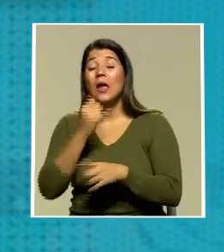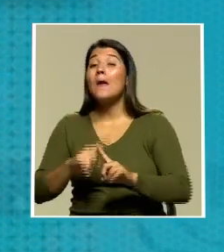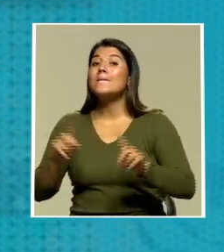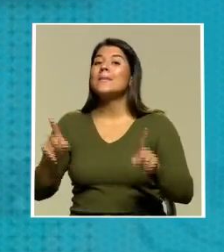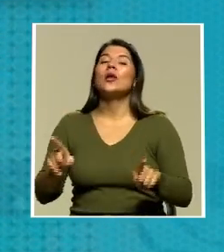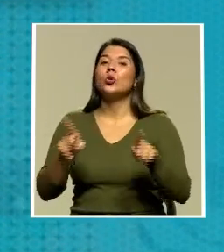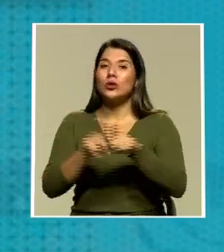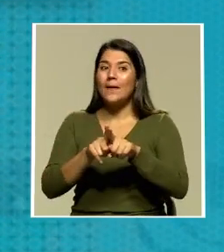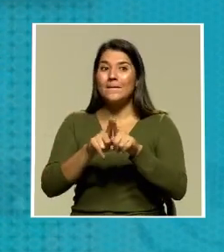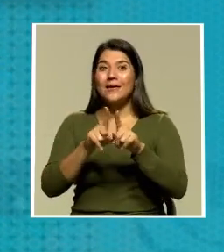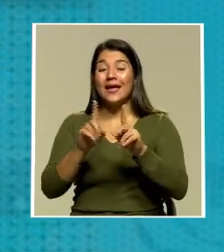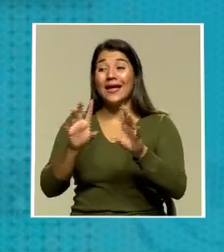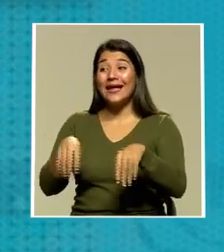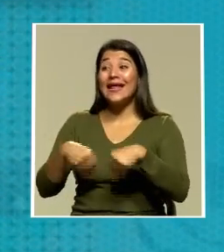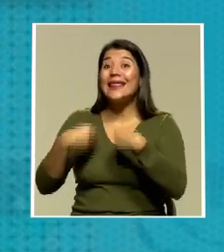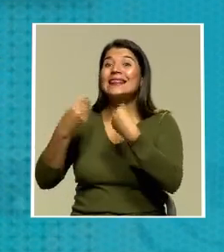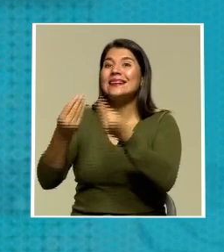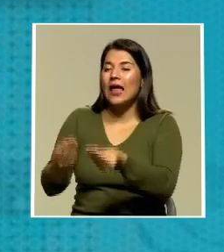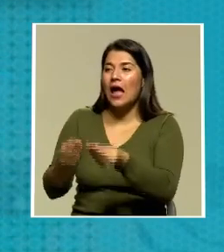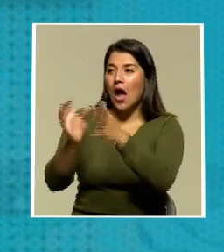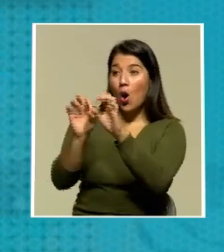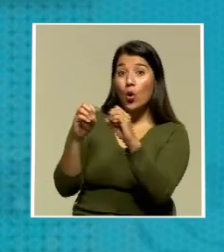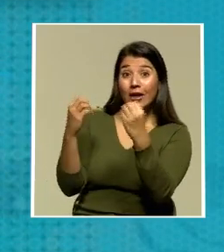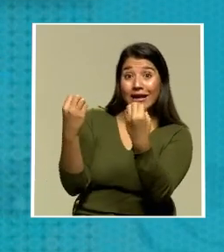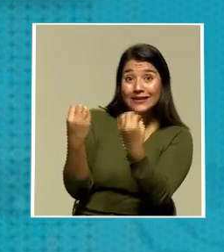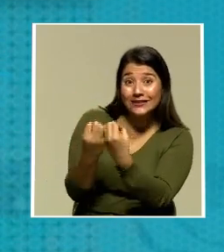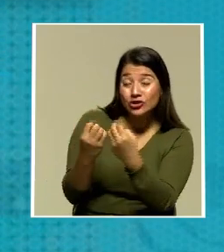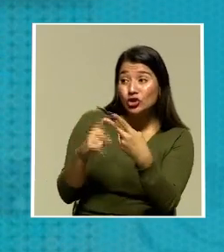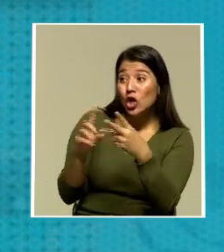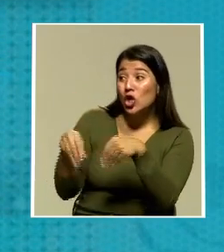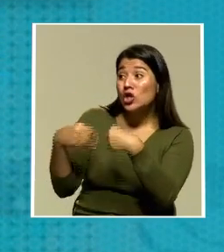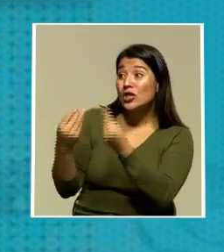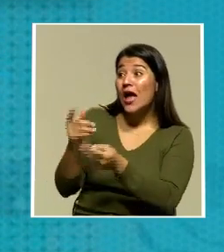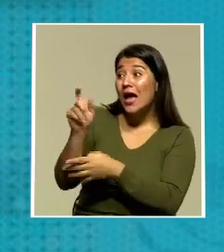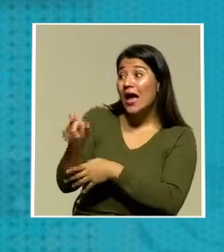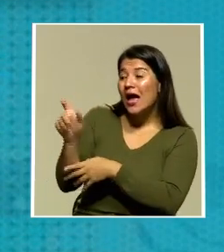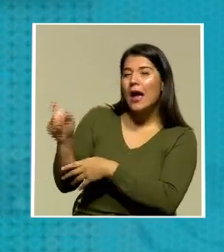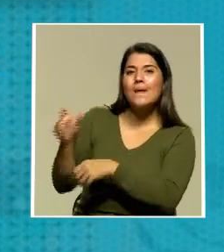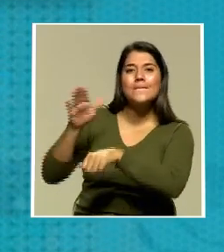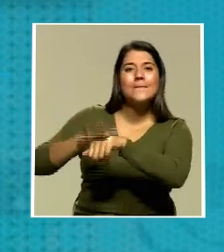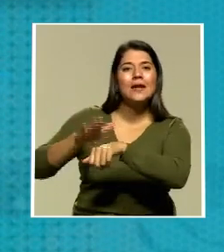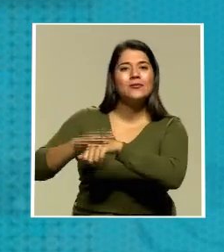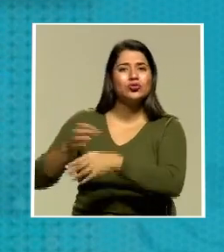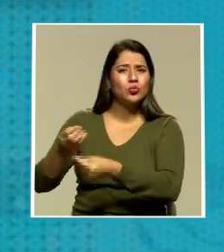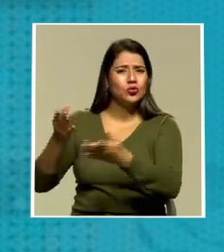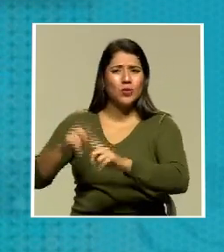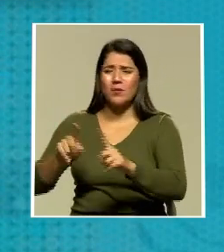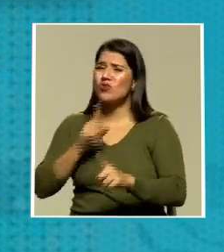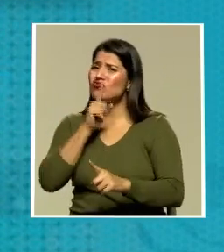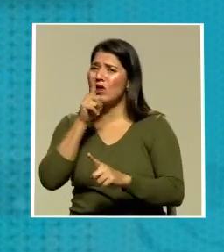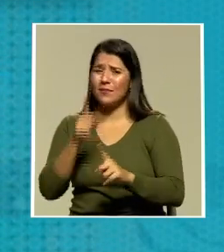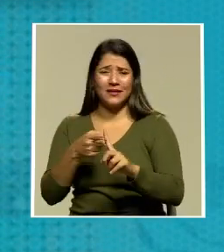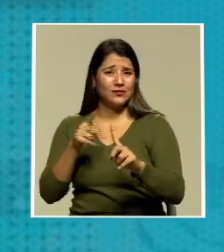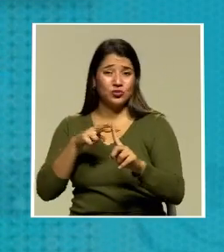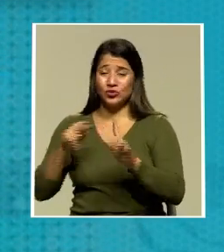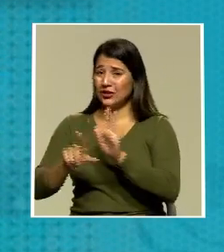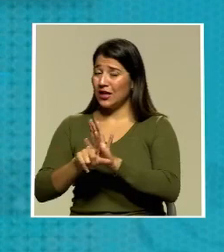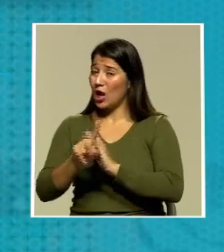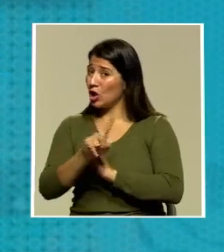a organizaciones particulares y a individuos potestades públicas que legalmente no les